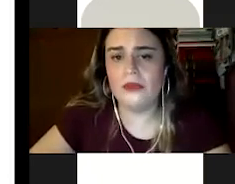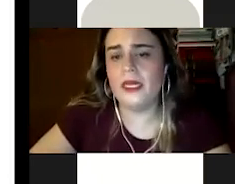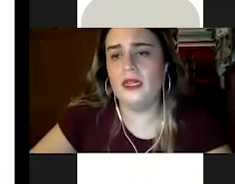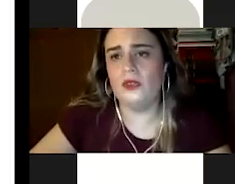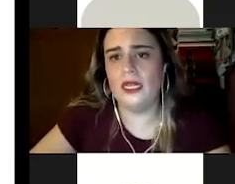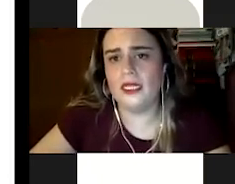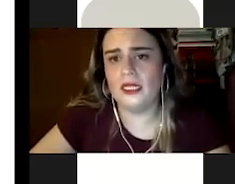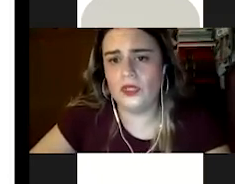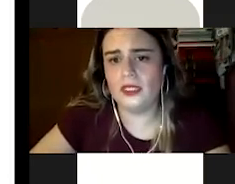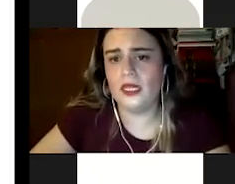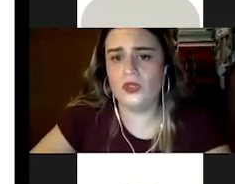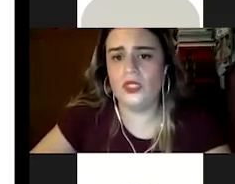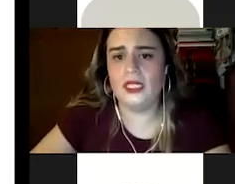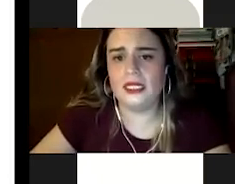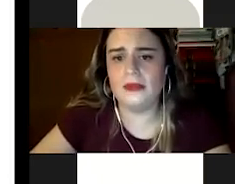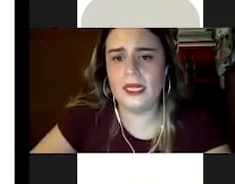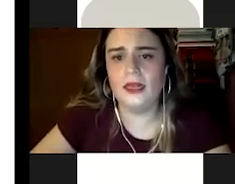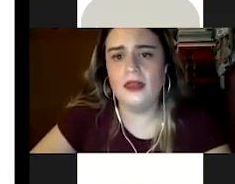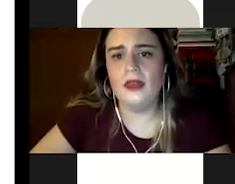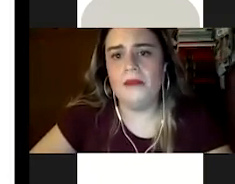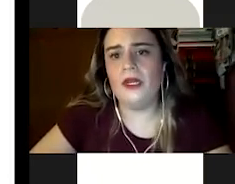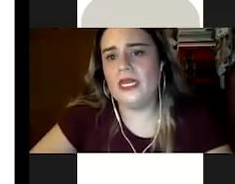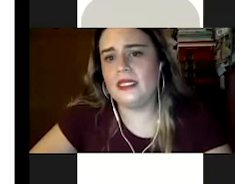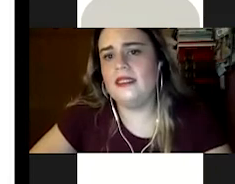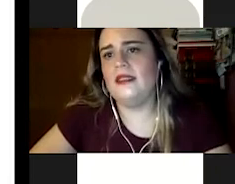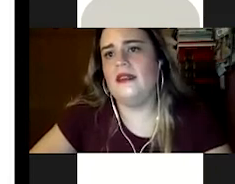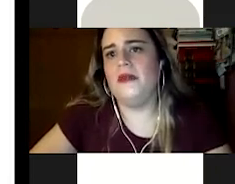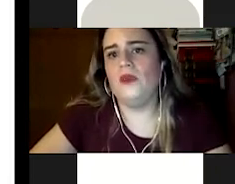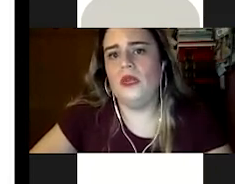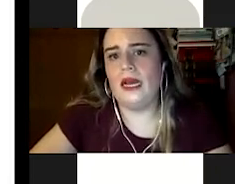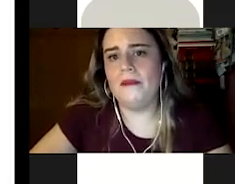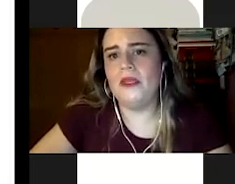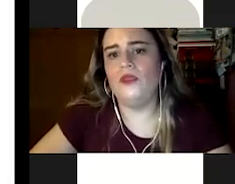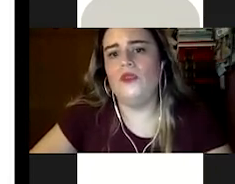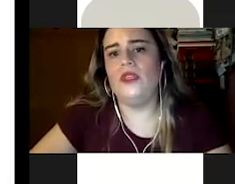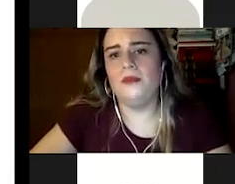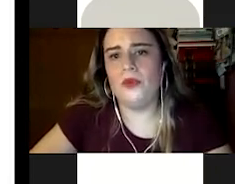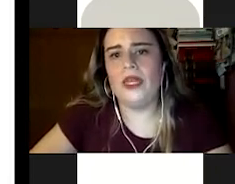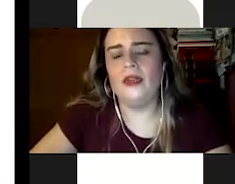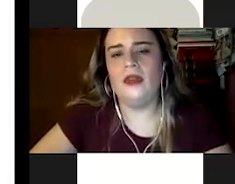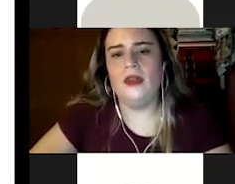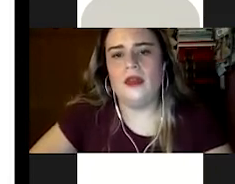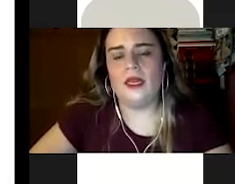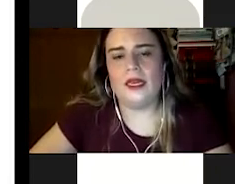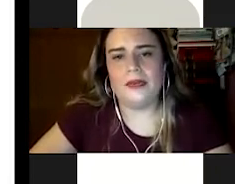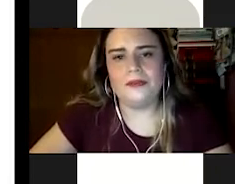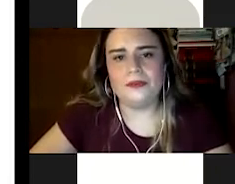muy bien las organizaciones de la sociedad civil, pero que exista también un ámbito donde se puedan